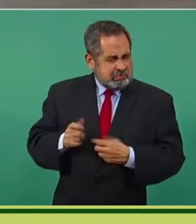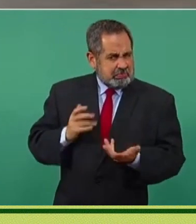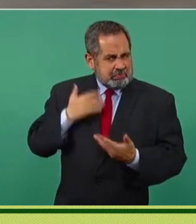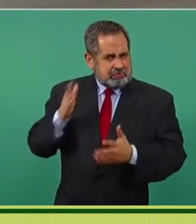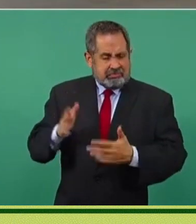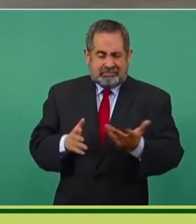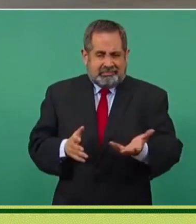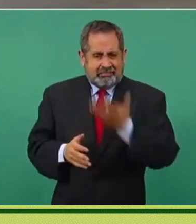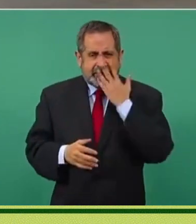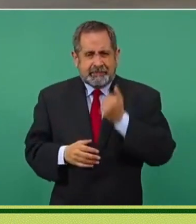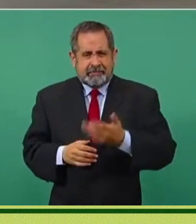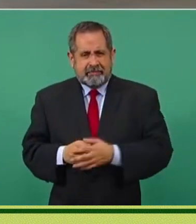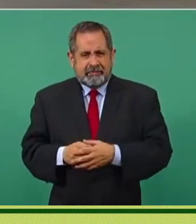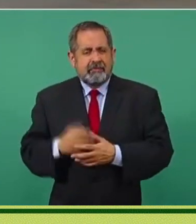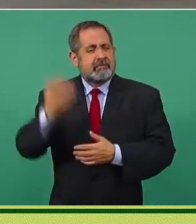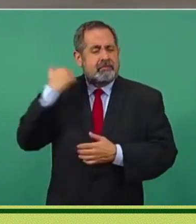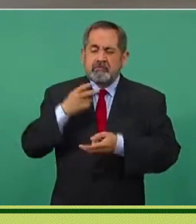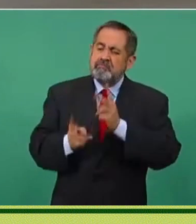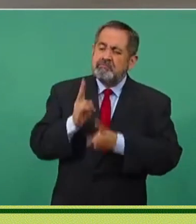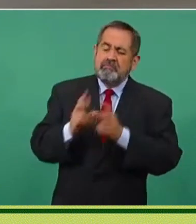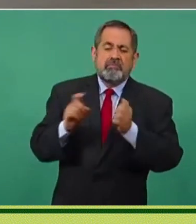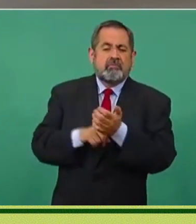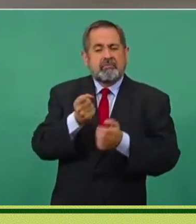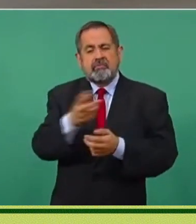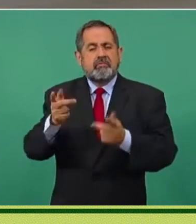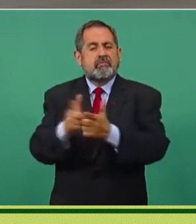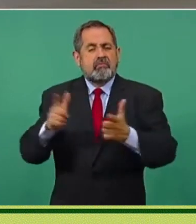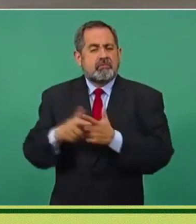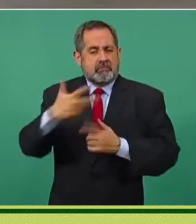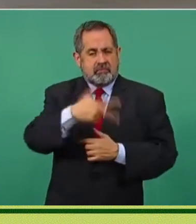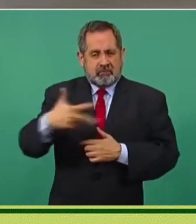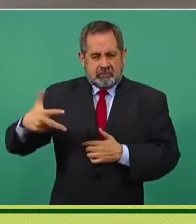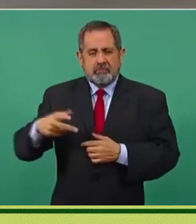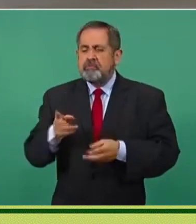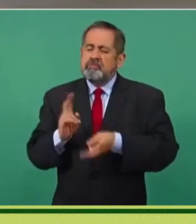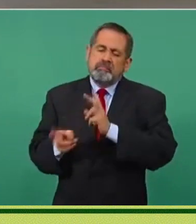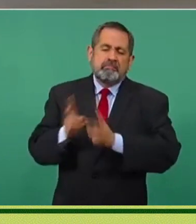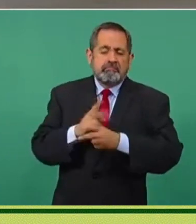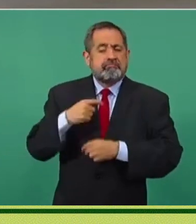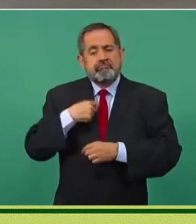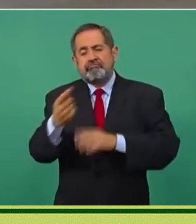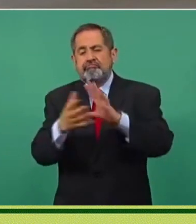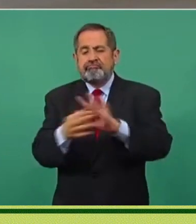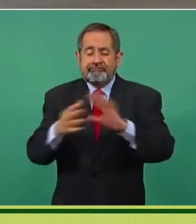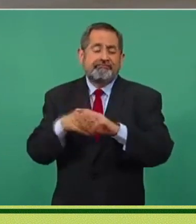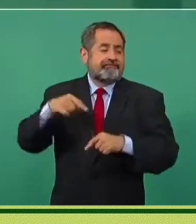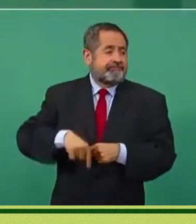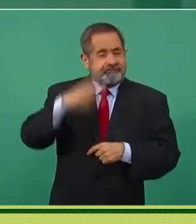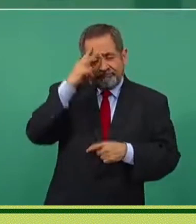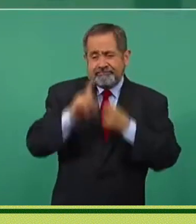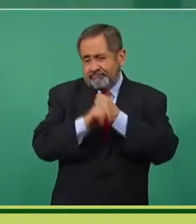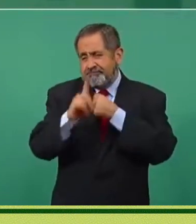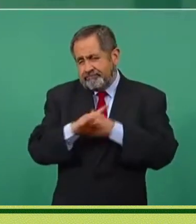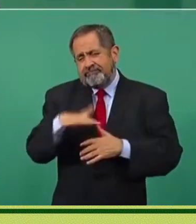Una vez teníamos una plática con daneses y estaba yo explicándoles que el problema de México era